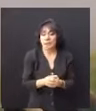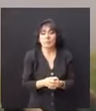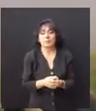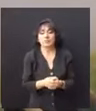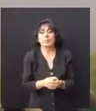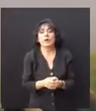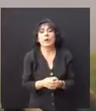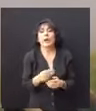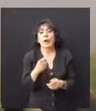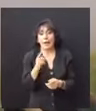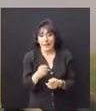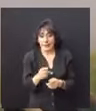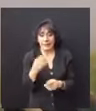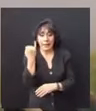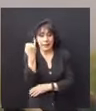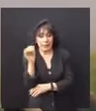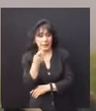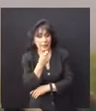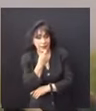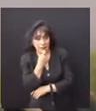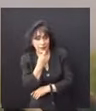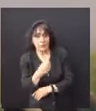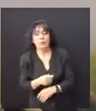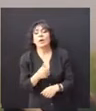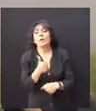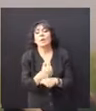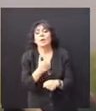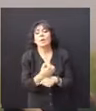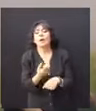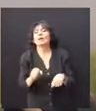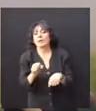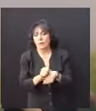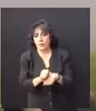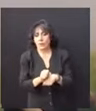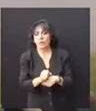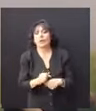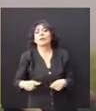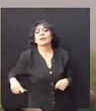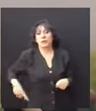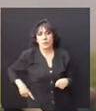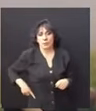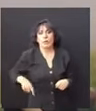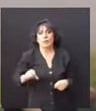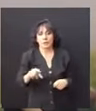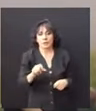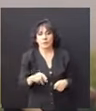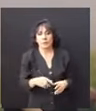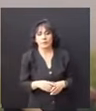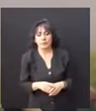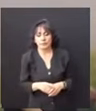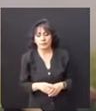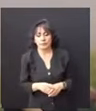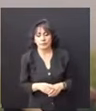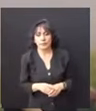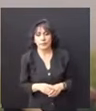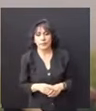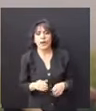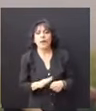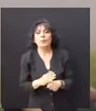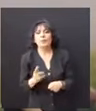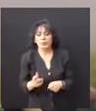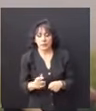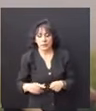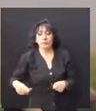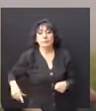secundaria pública. Y es en la escuela pública porque el gobierno tiene que garantizar la